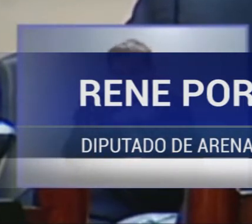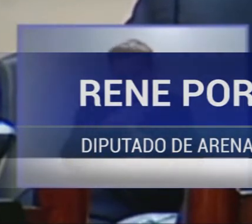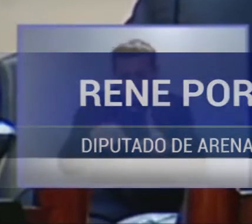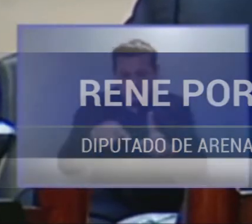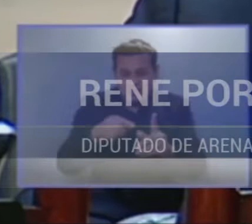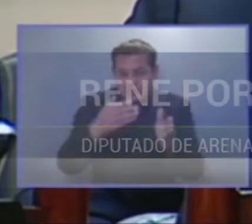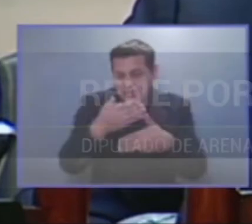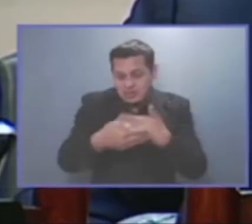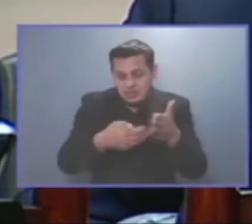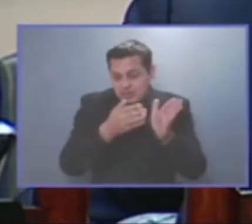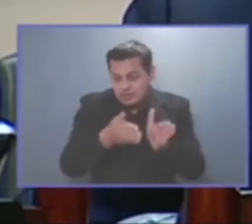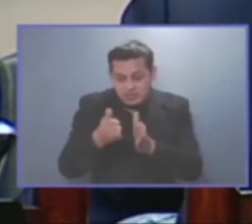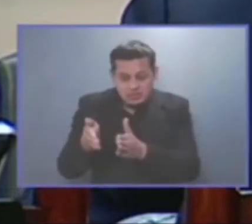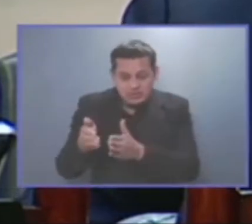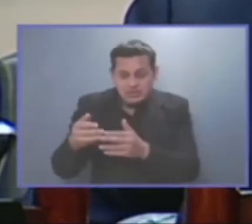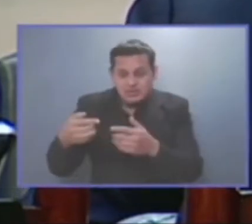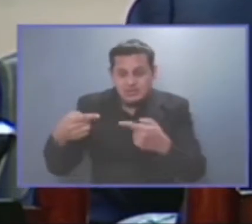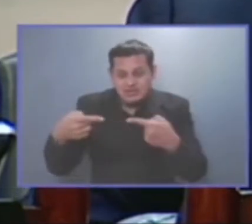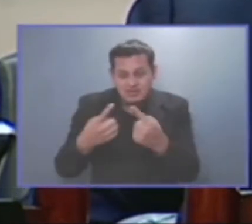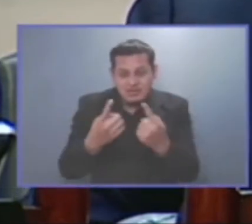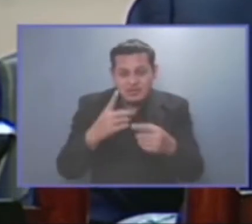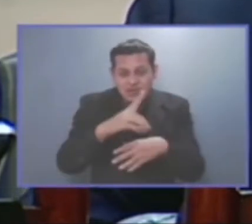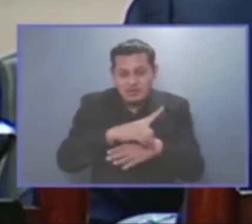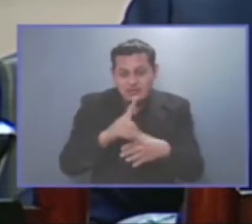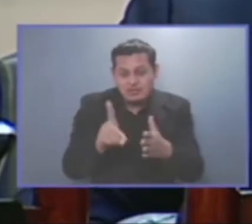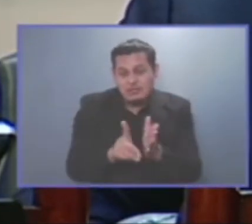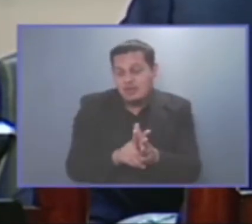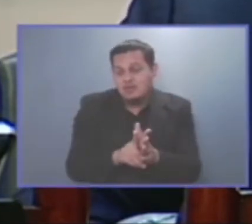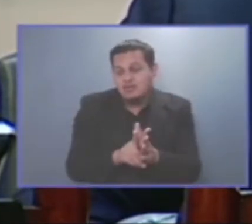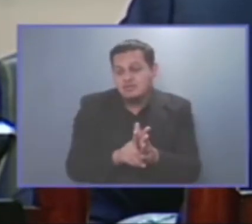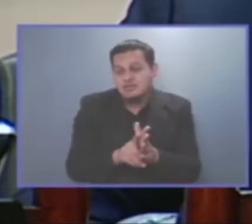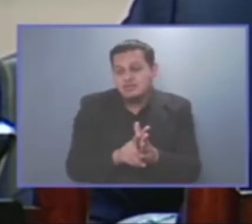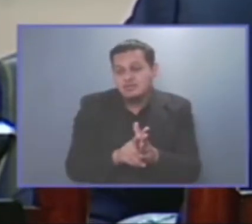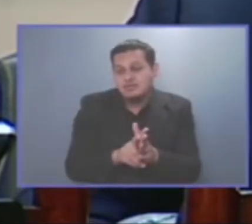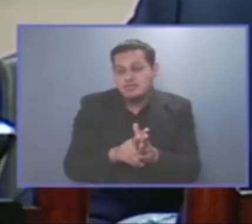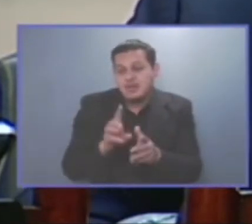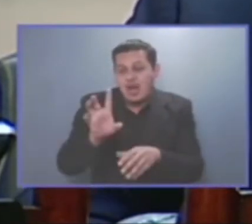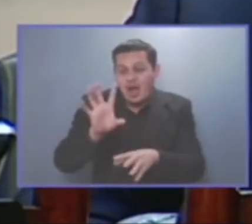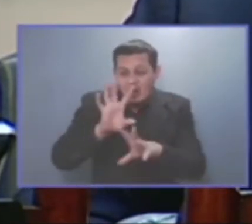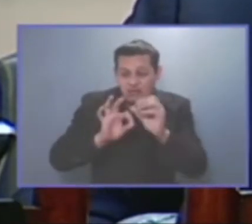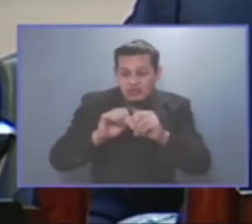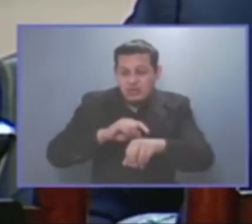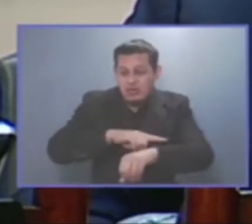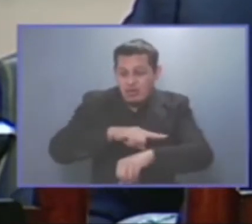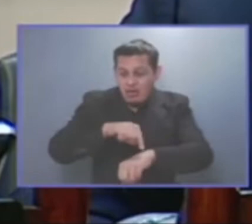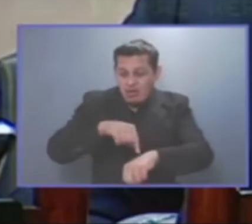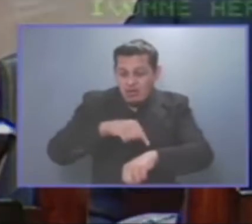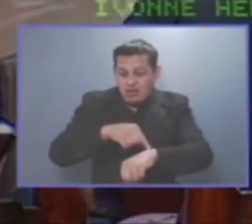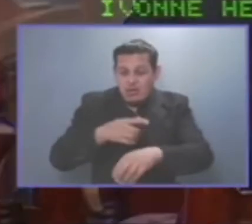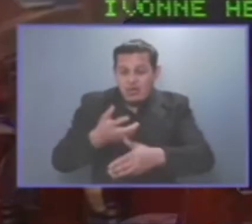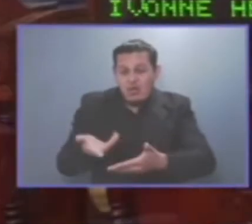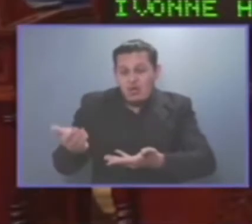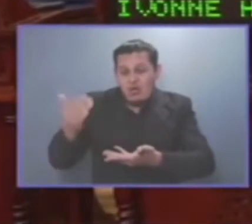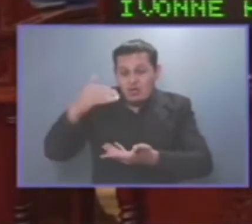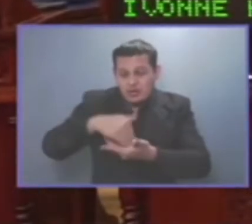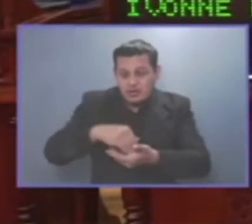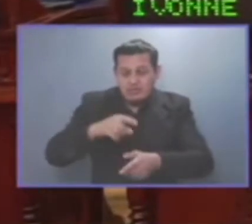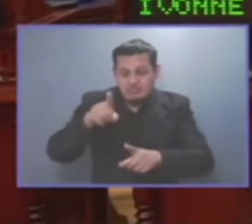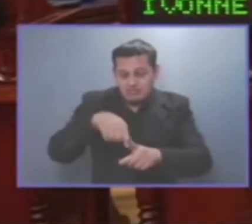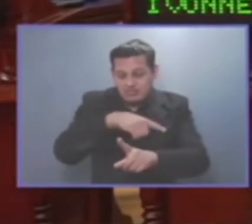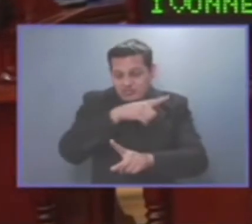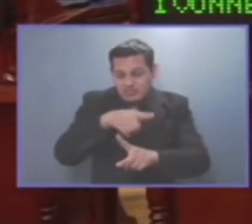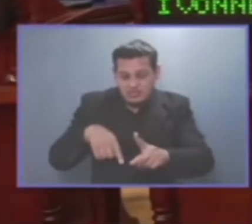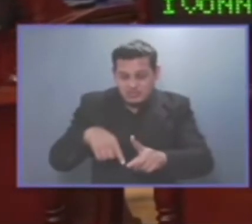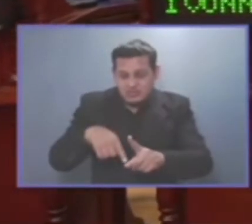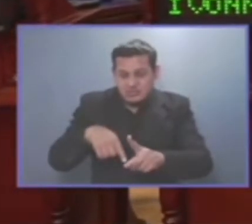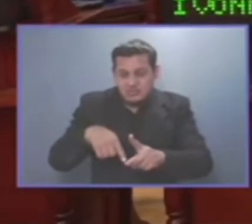proceso contra el diputado. Hace unas horas volvió a anular el proceso